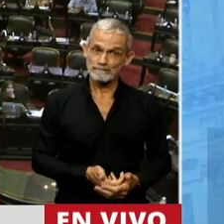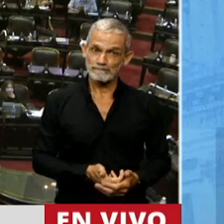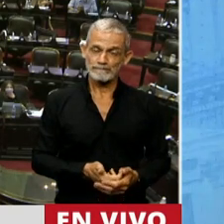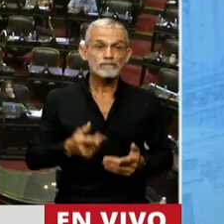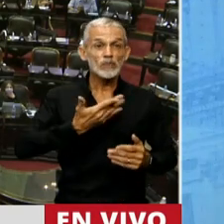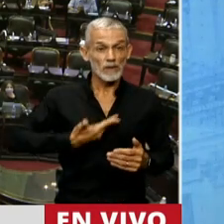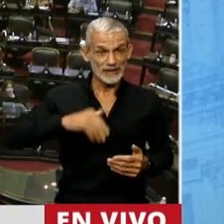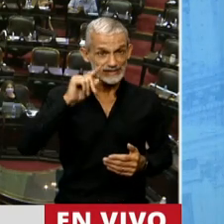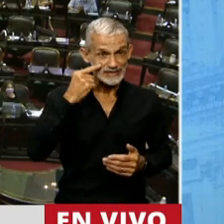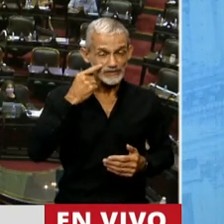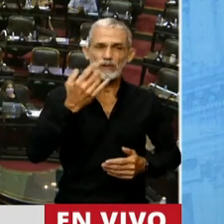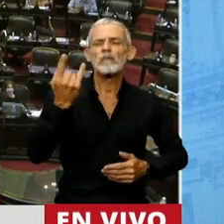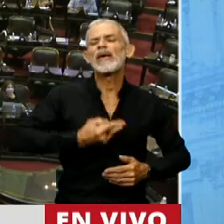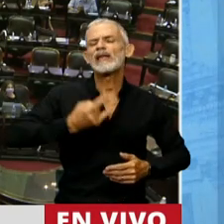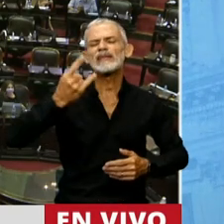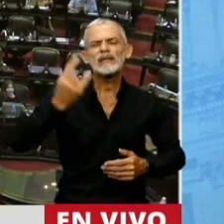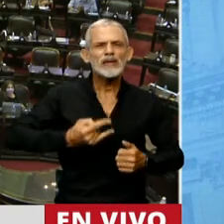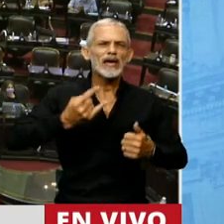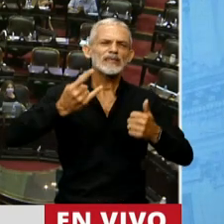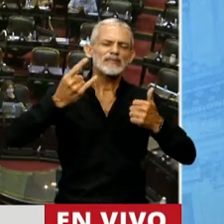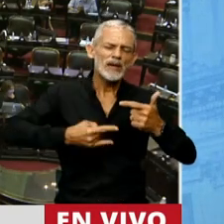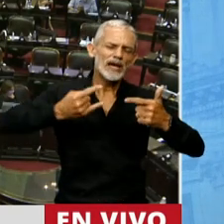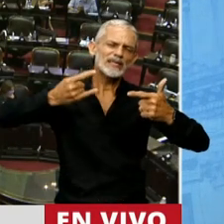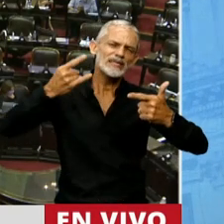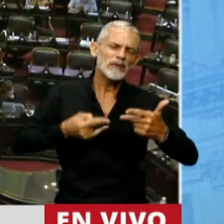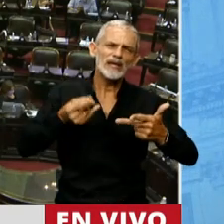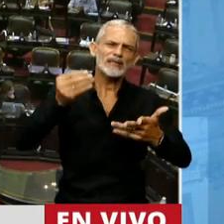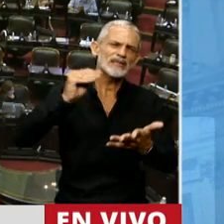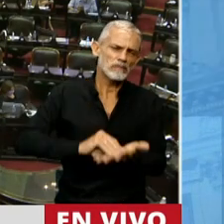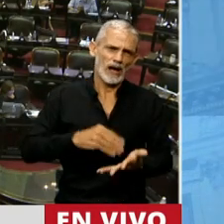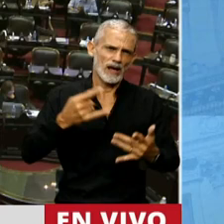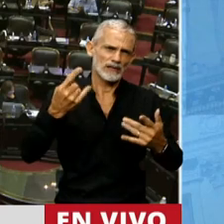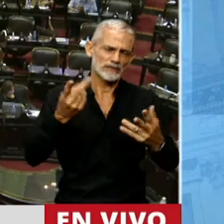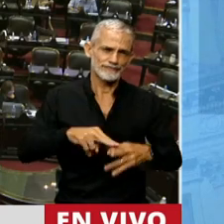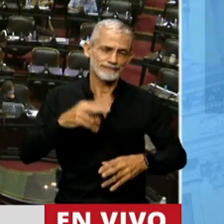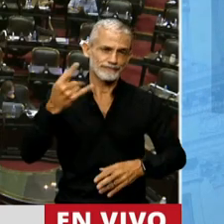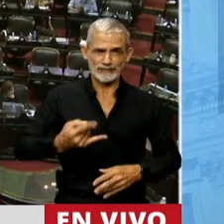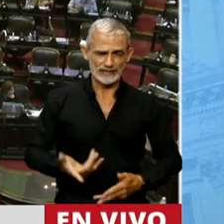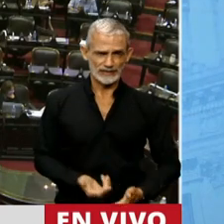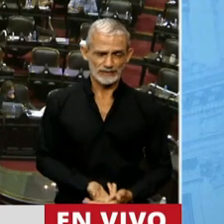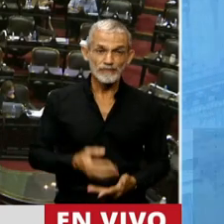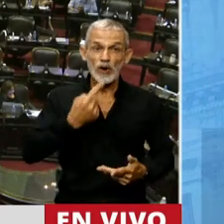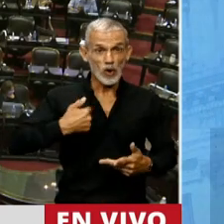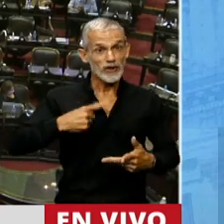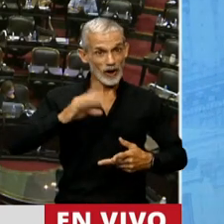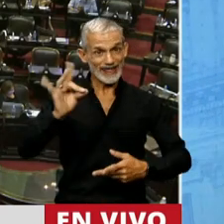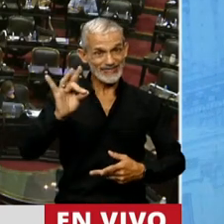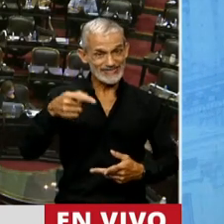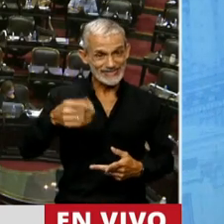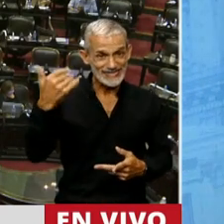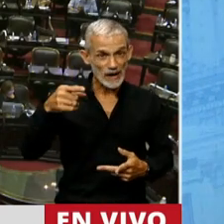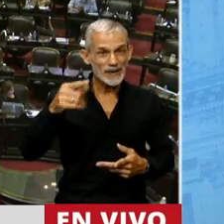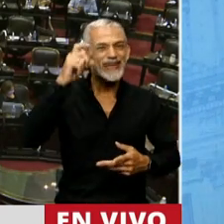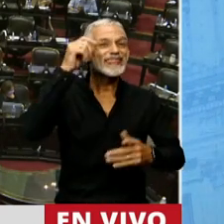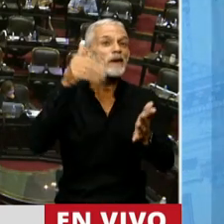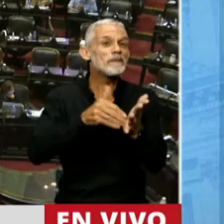claramente el presidente miente una y otra vez. Nos dijo que en diciembre